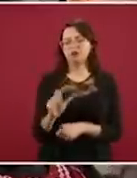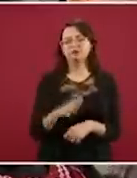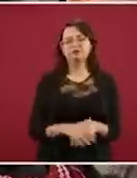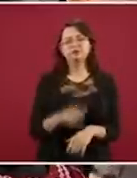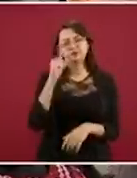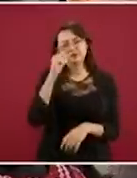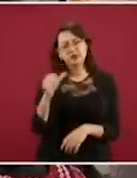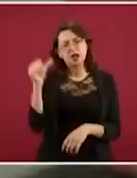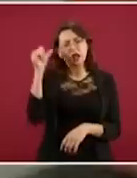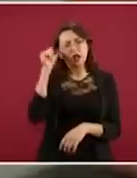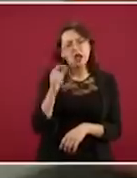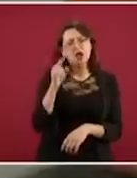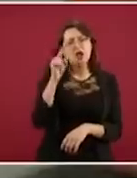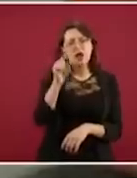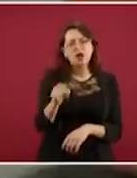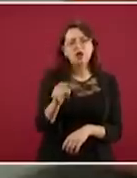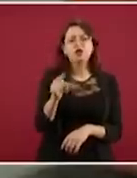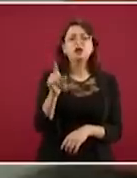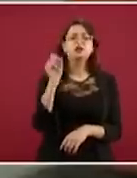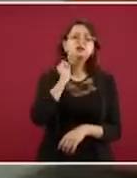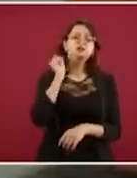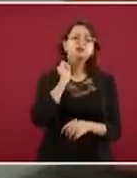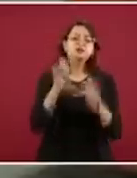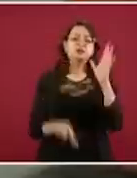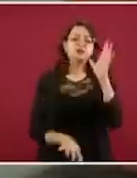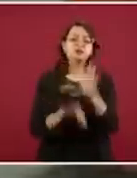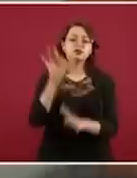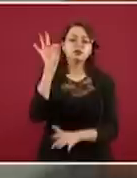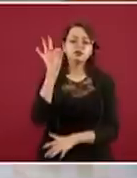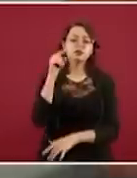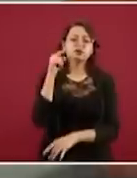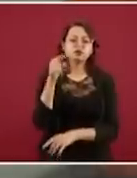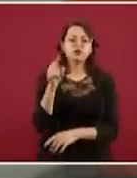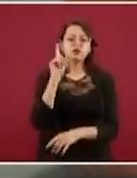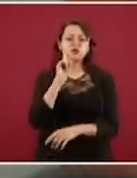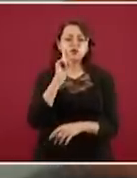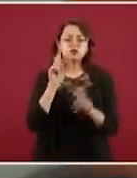Ríos Farjat como la nueva ministra de la Suprema Corte. Entonces, a ver si ya